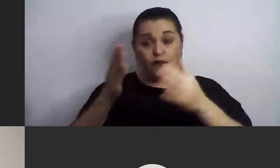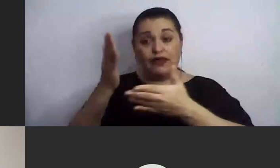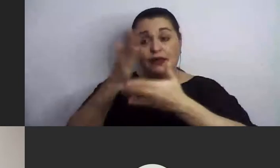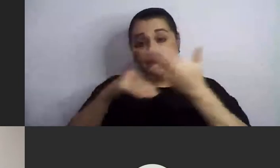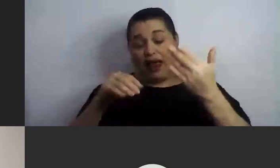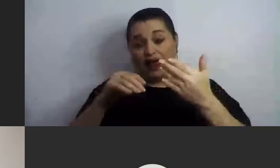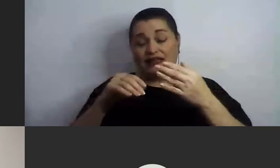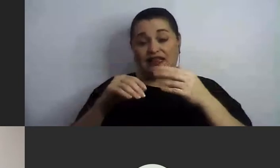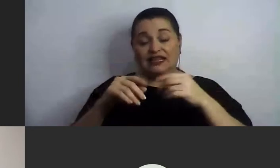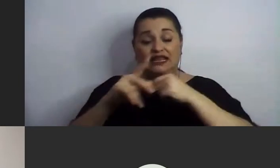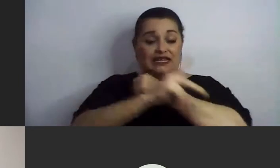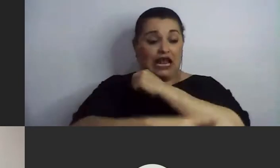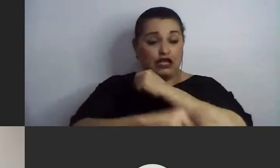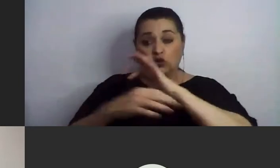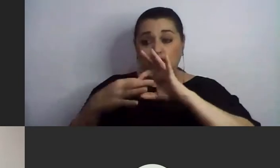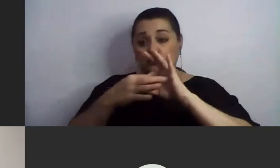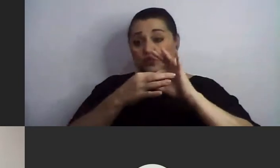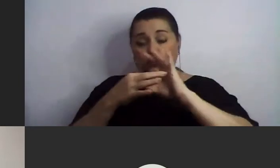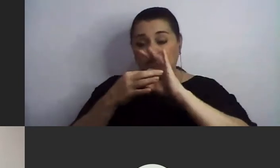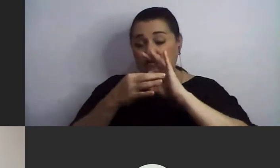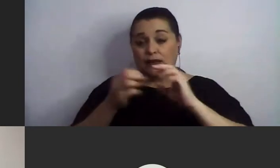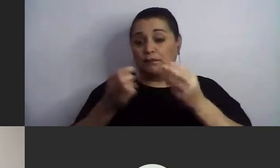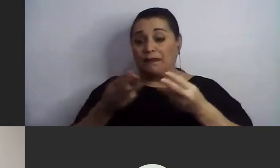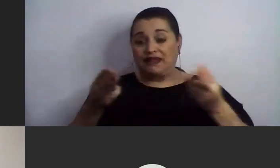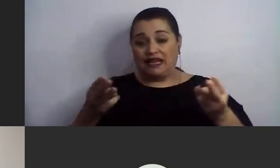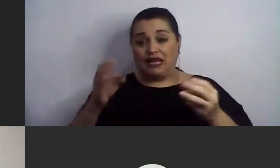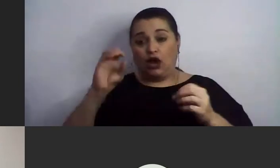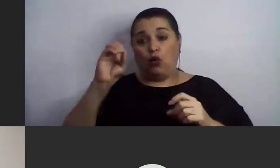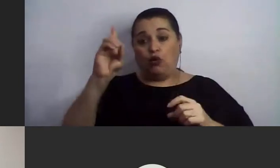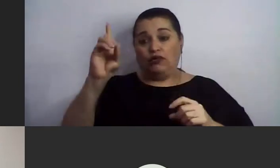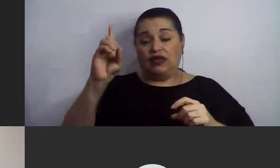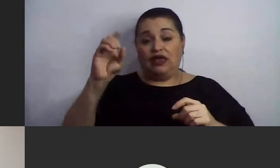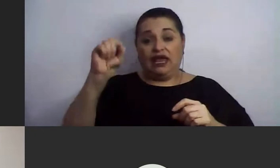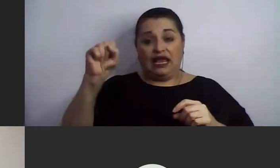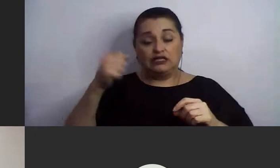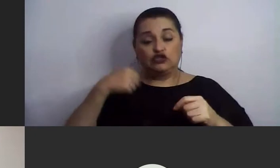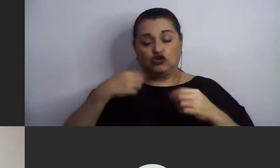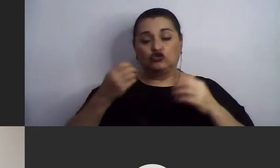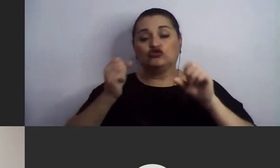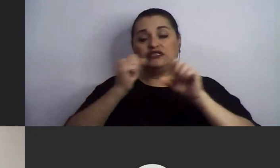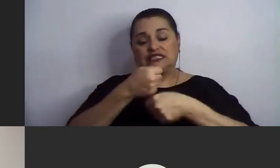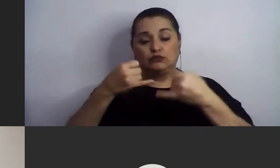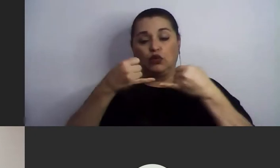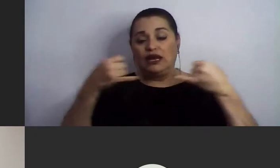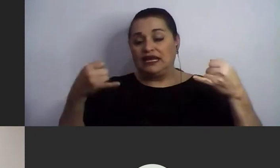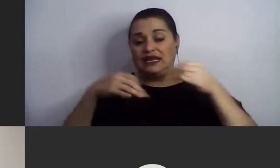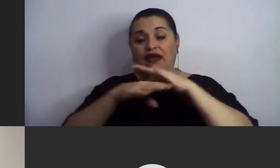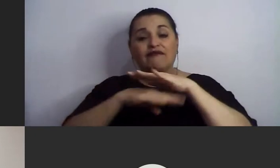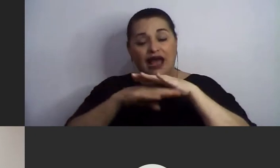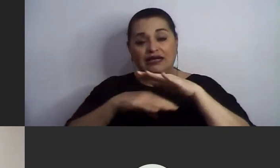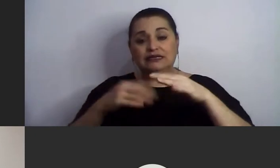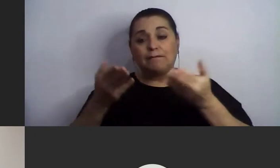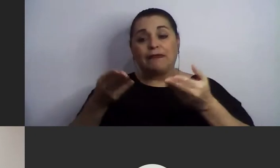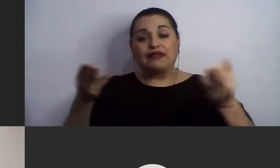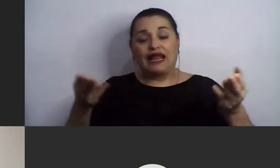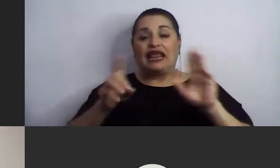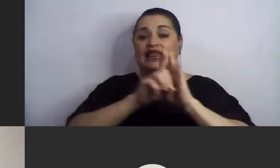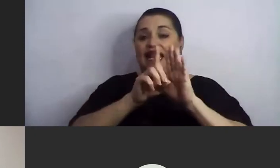Naciones Unidas en materia de ODS nosotros generamos una línea base en materia de derechos humanos